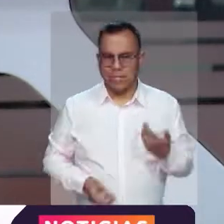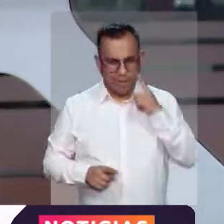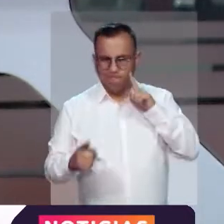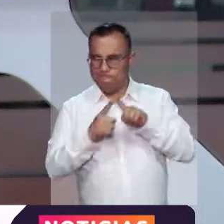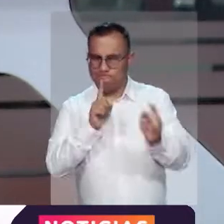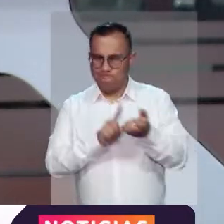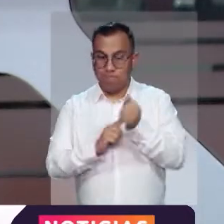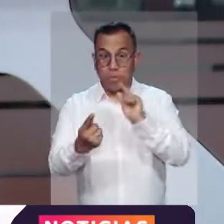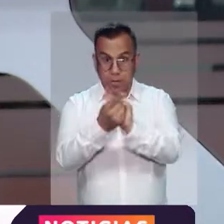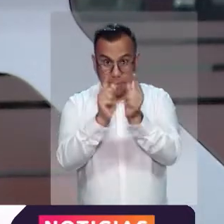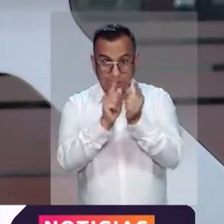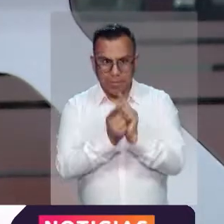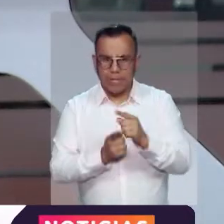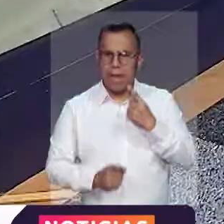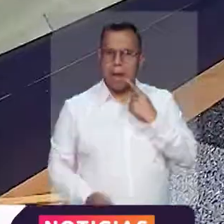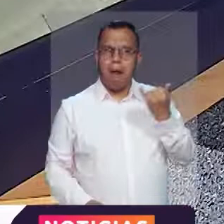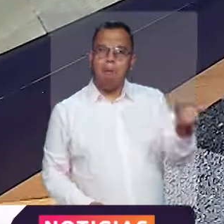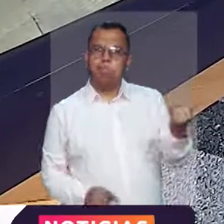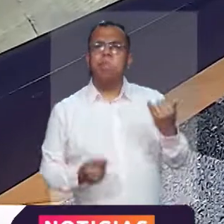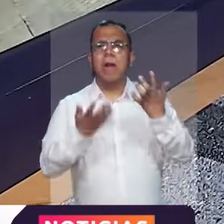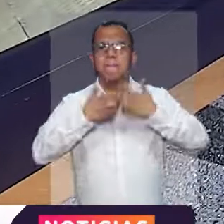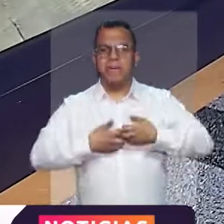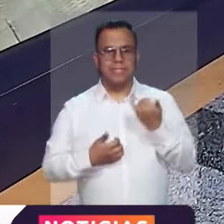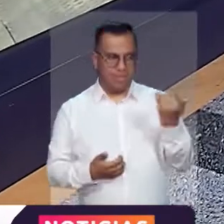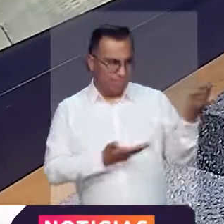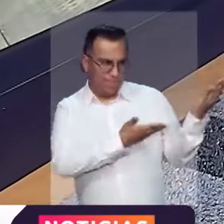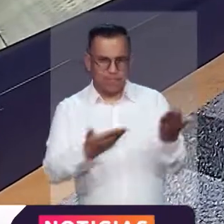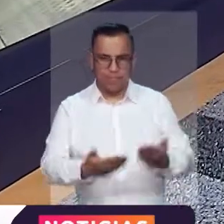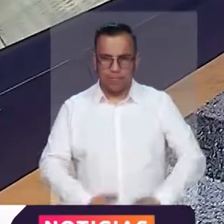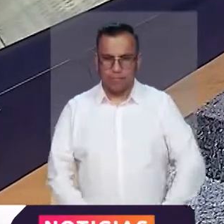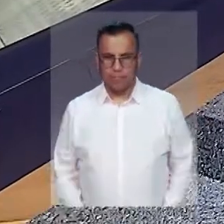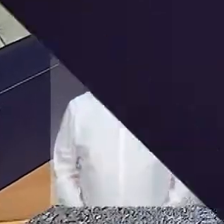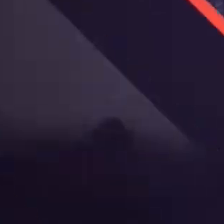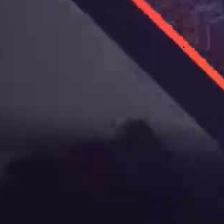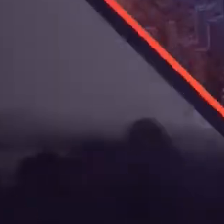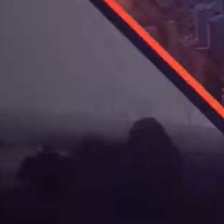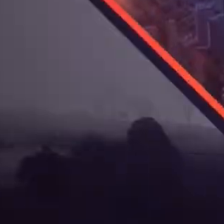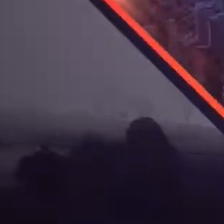apuesta de este encuentro y qué empresarios están participando? Adelante.